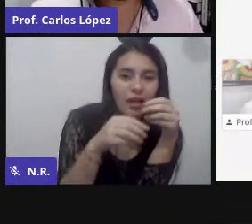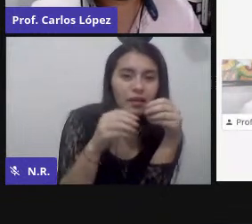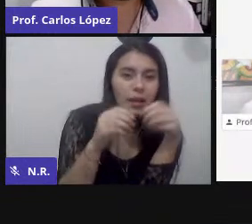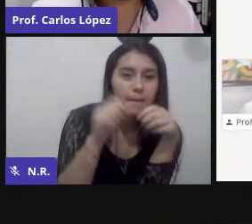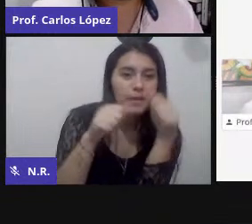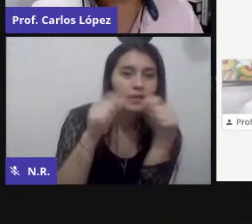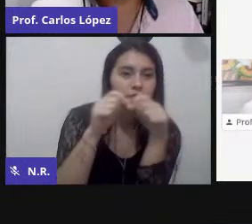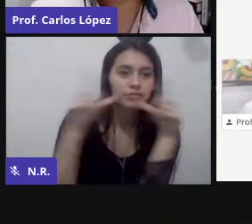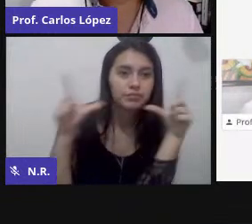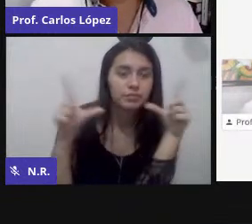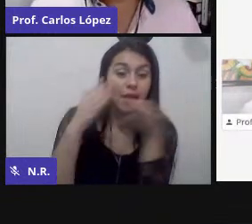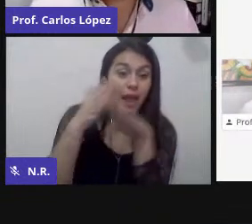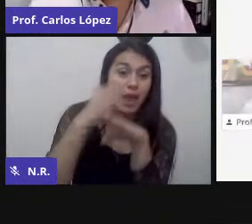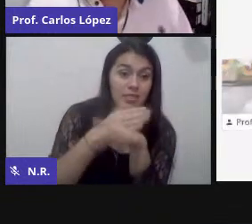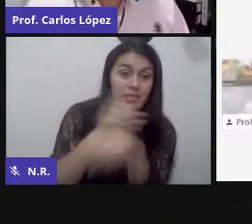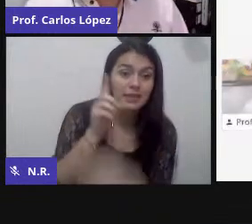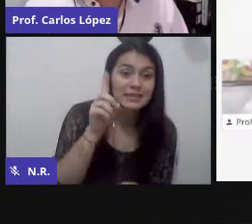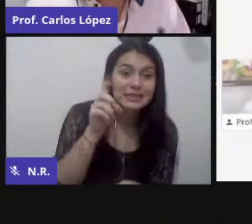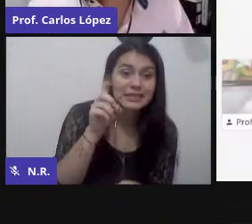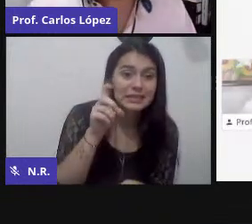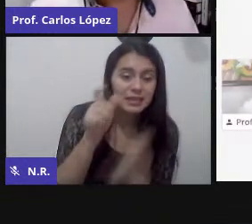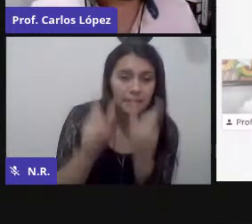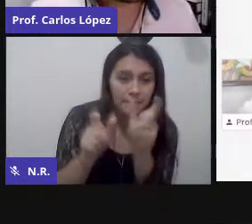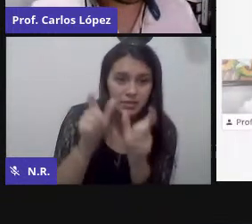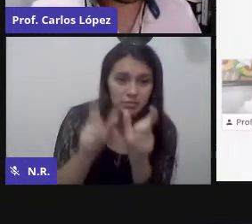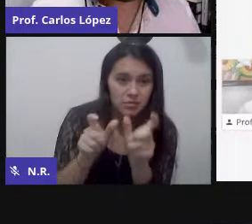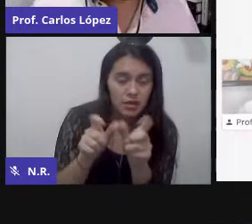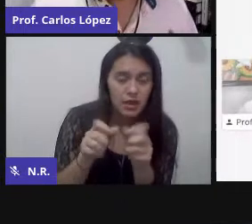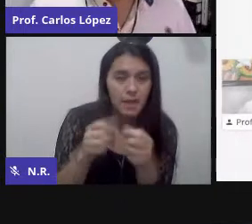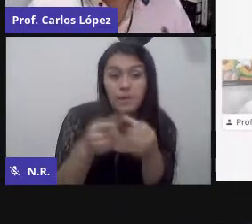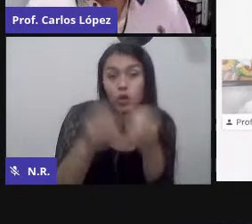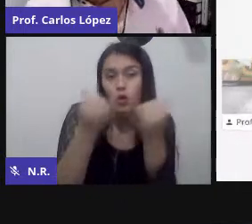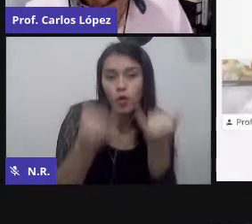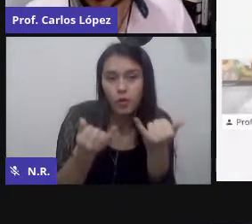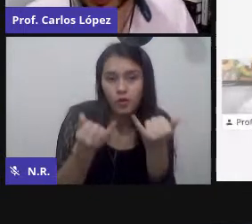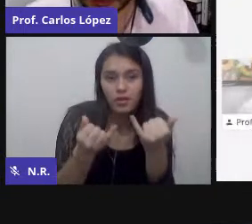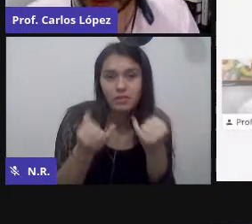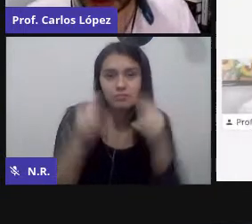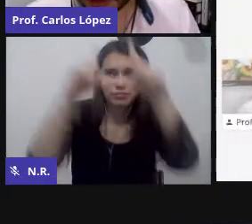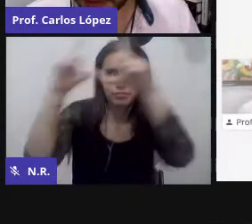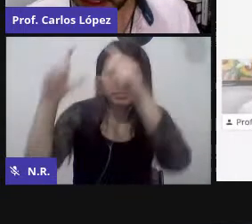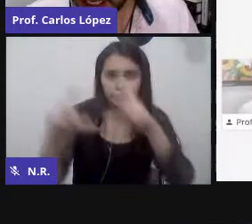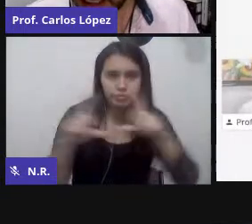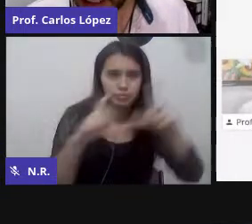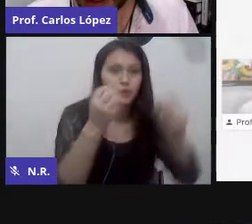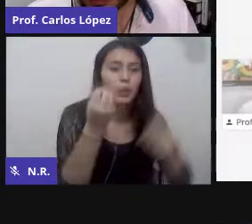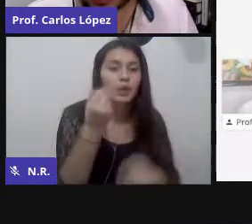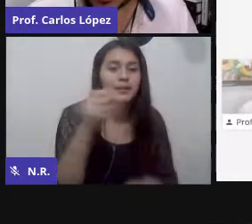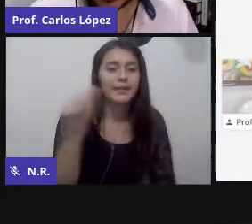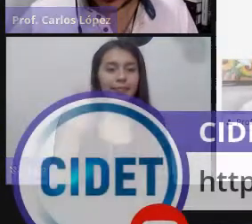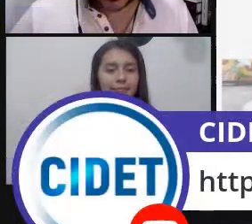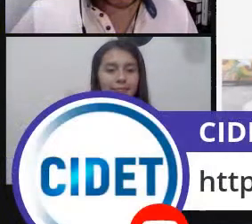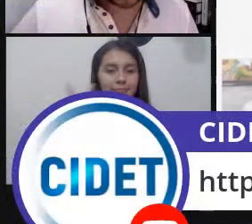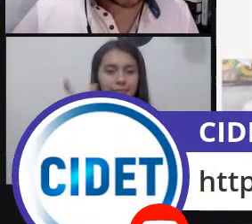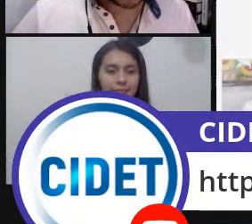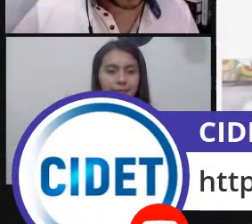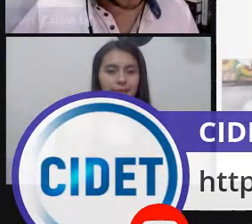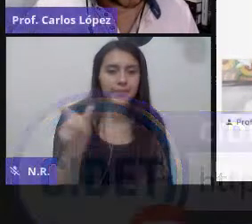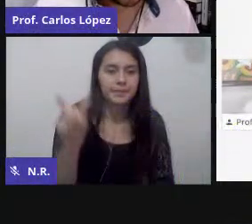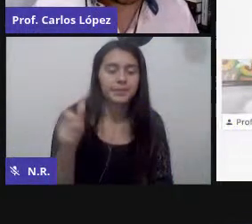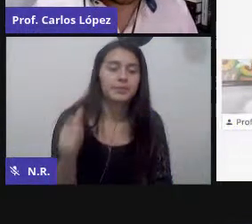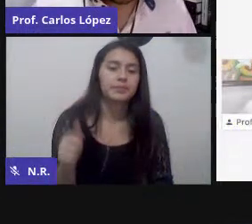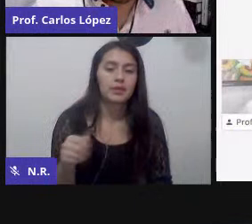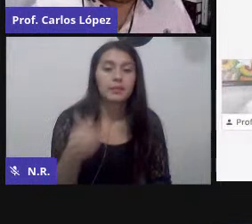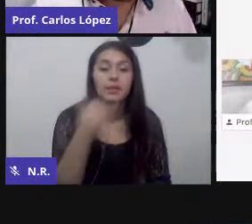6 personas en pantalla. Ahora 10. 10. ¿Listo? Entonces, ahí en este